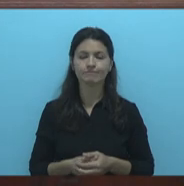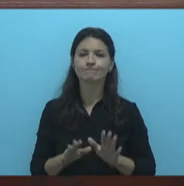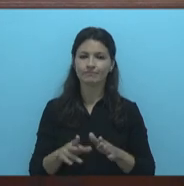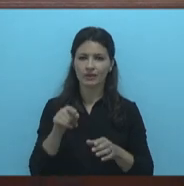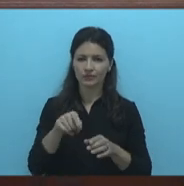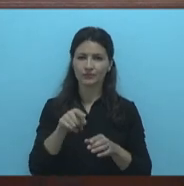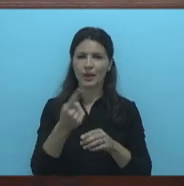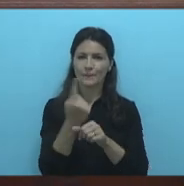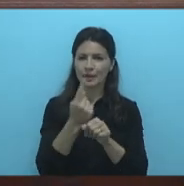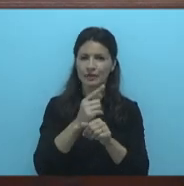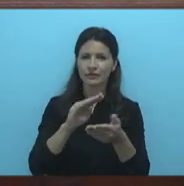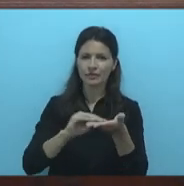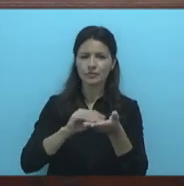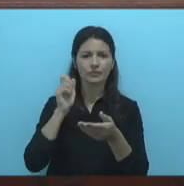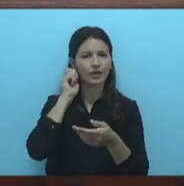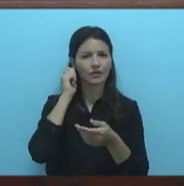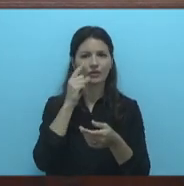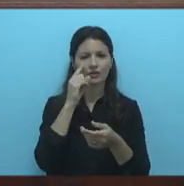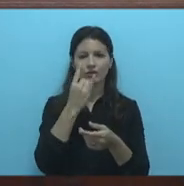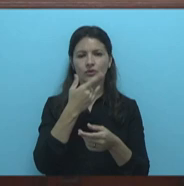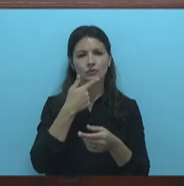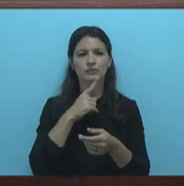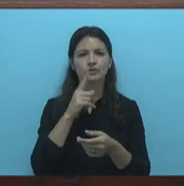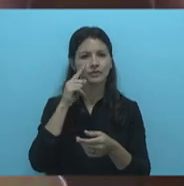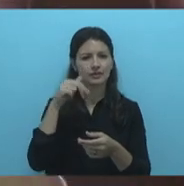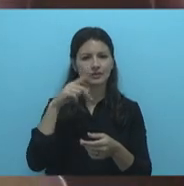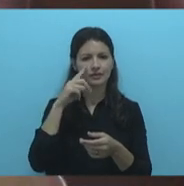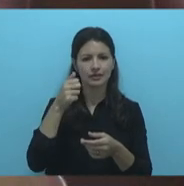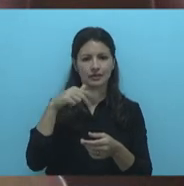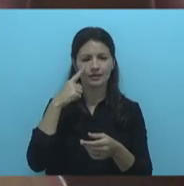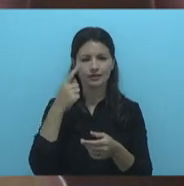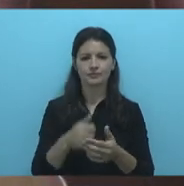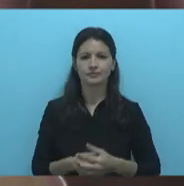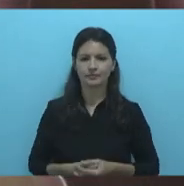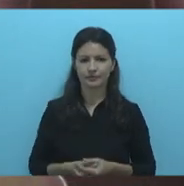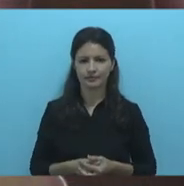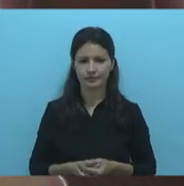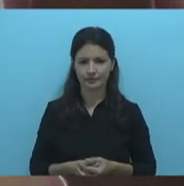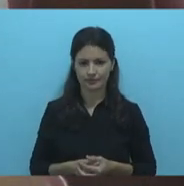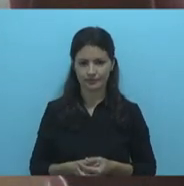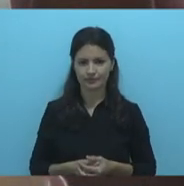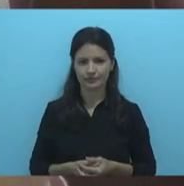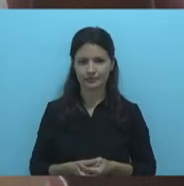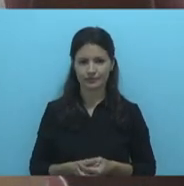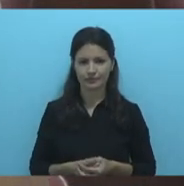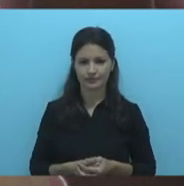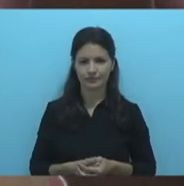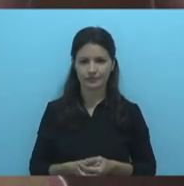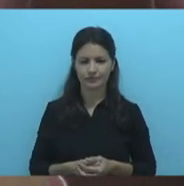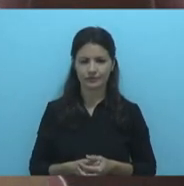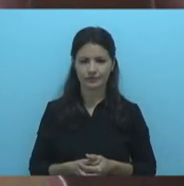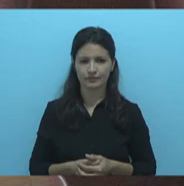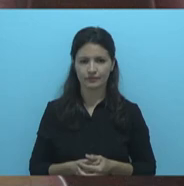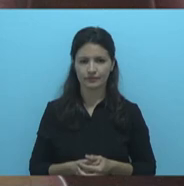la palabra, por eso hice la aclaración. Tiene razón, gracias. Gracias, diputado Giustiniani, tiene la palabra.